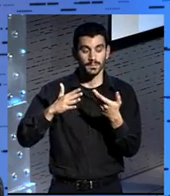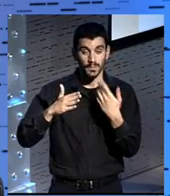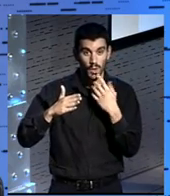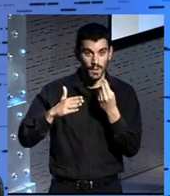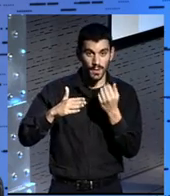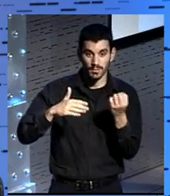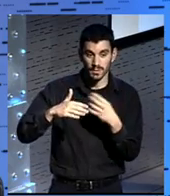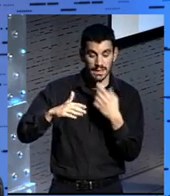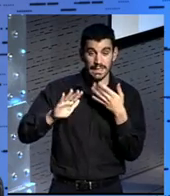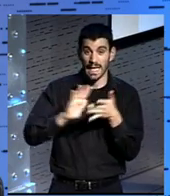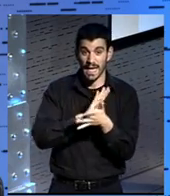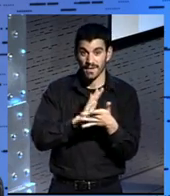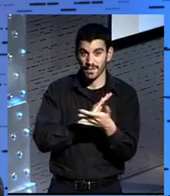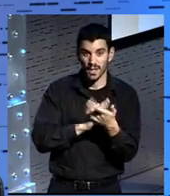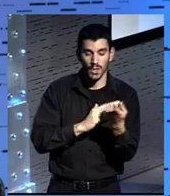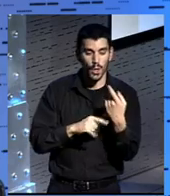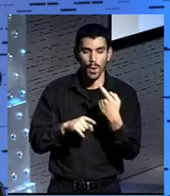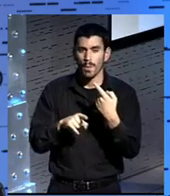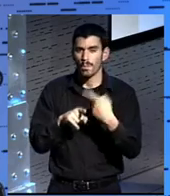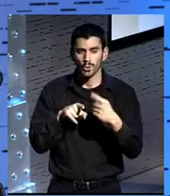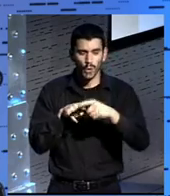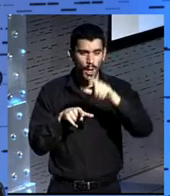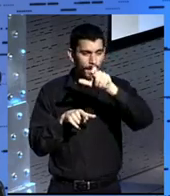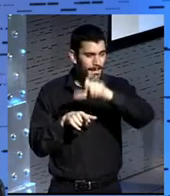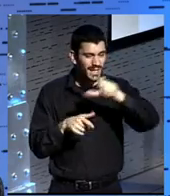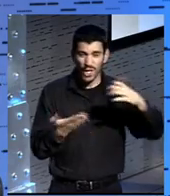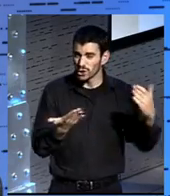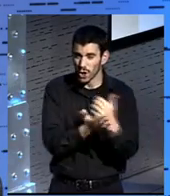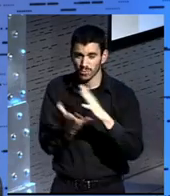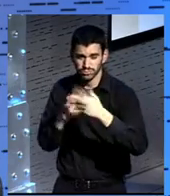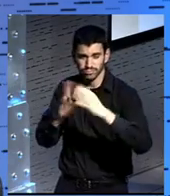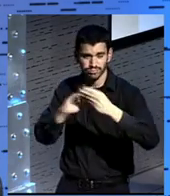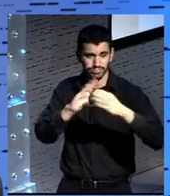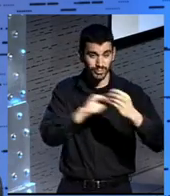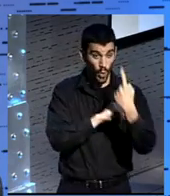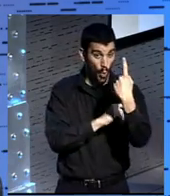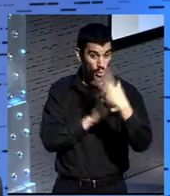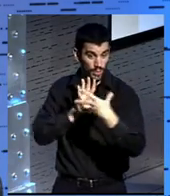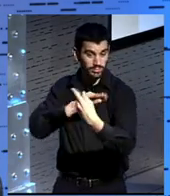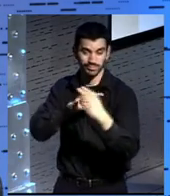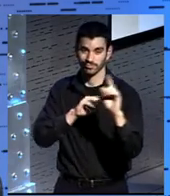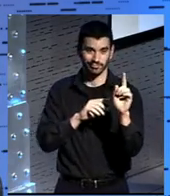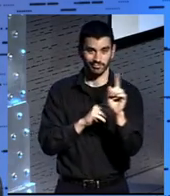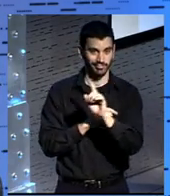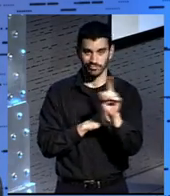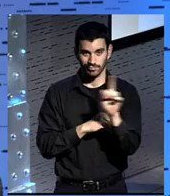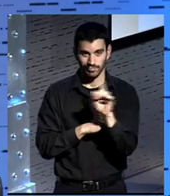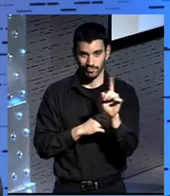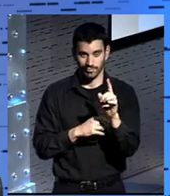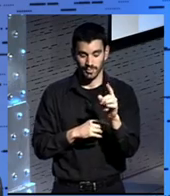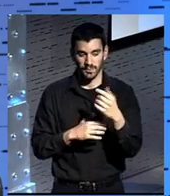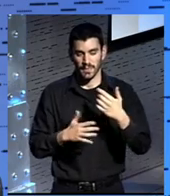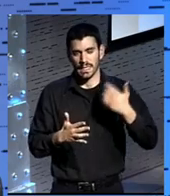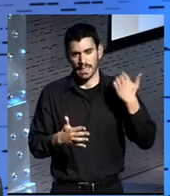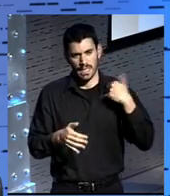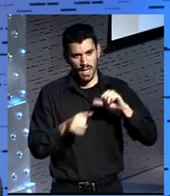componente de producto adecuado para todos los segmentos de clientela. Yo creo que eso muchísimas entidades